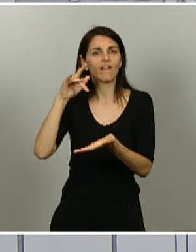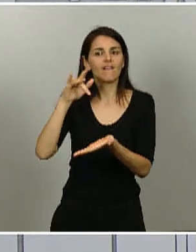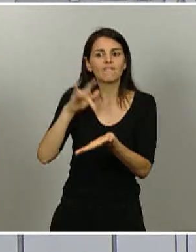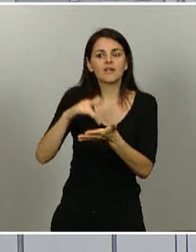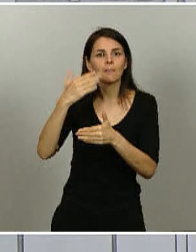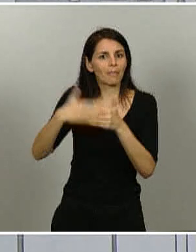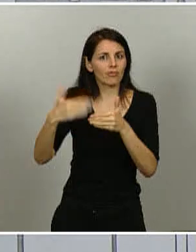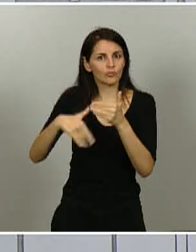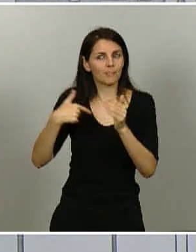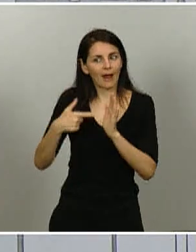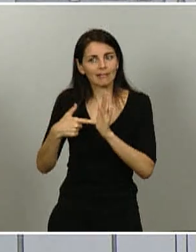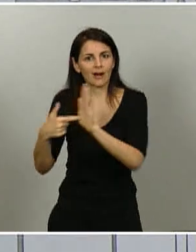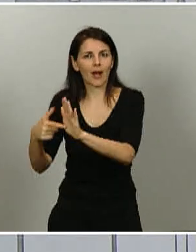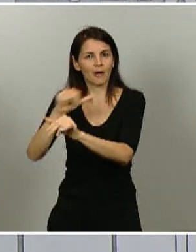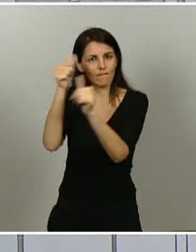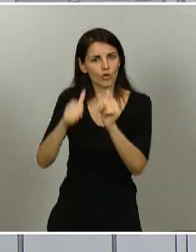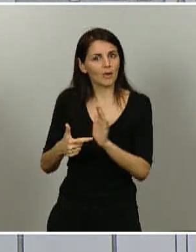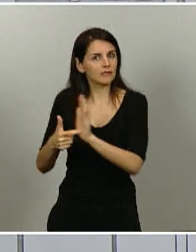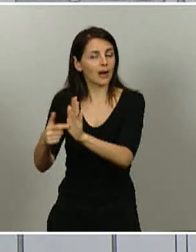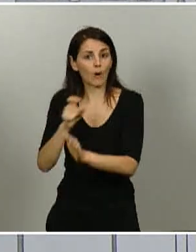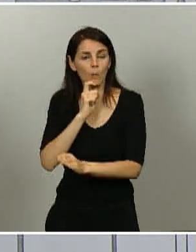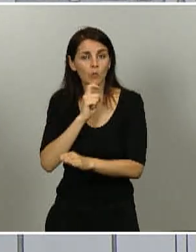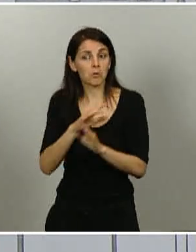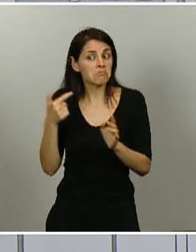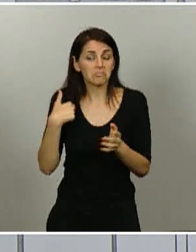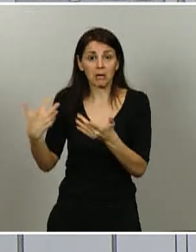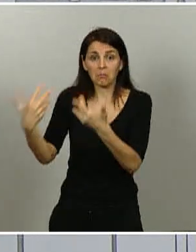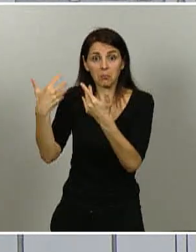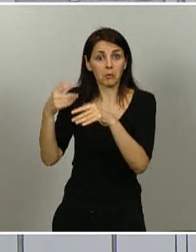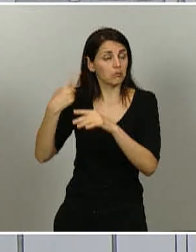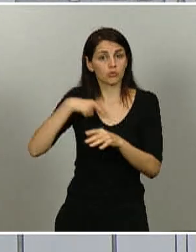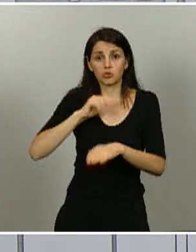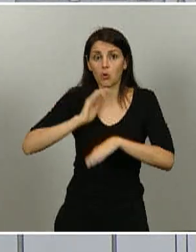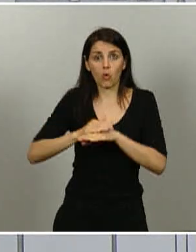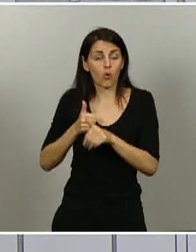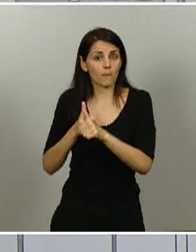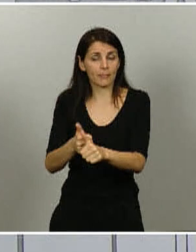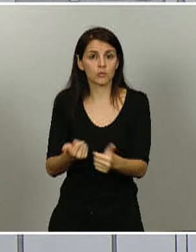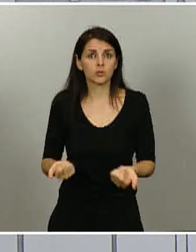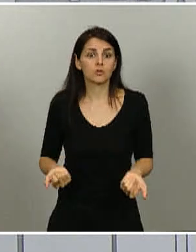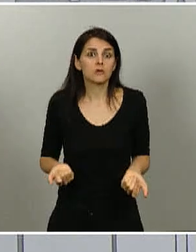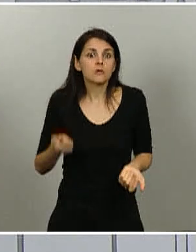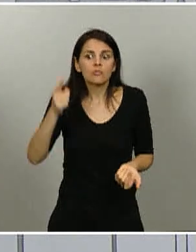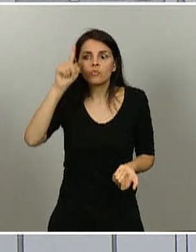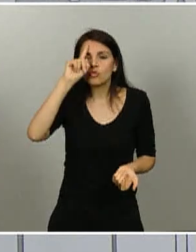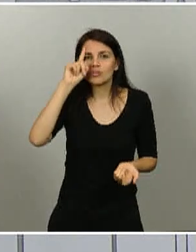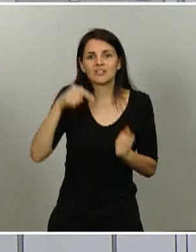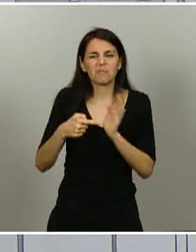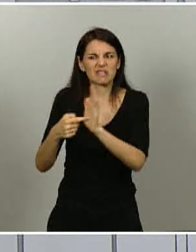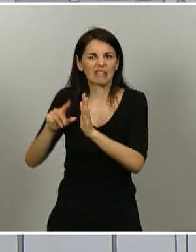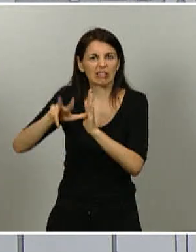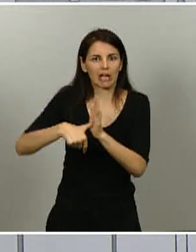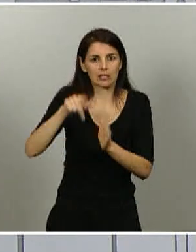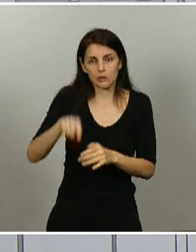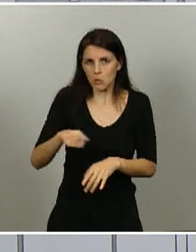entregar, y básicamente seguimos sus instrucciones. No sé si hubo algo de demora o no, desde luego si la hubo no fue